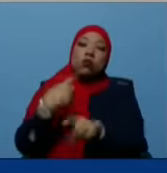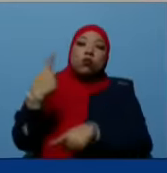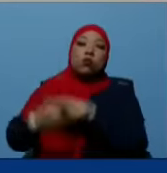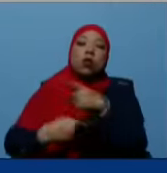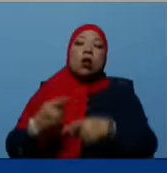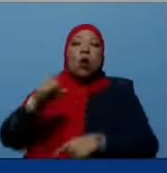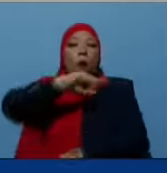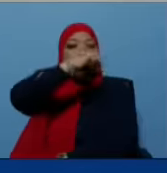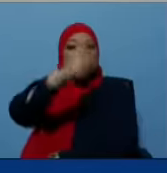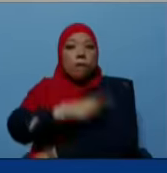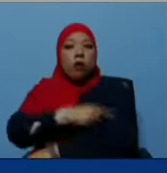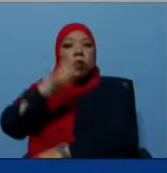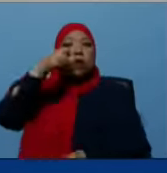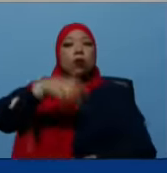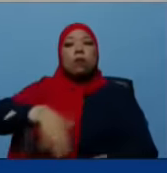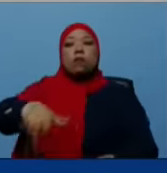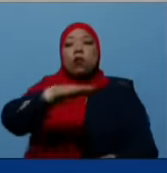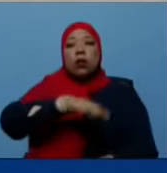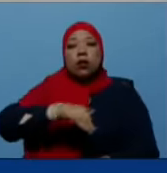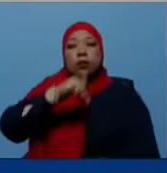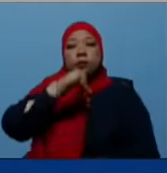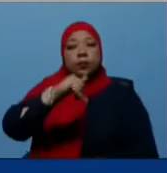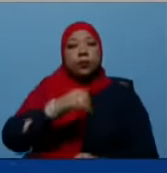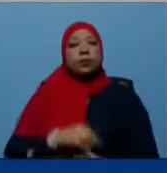su poder, que es el poder del pueblo.